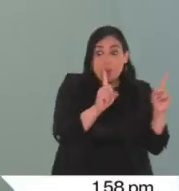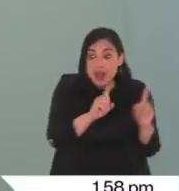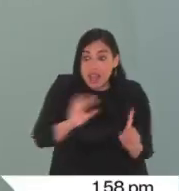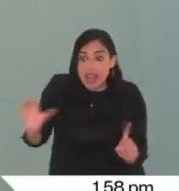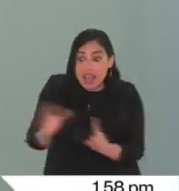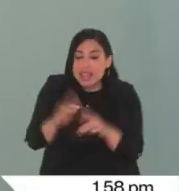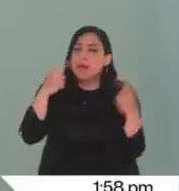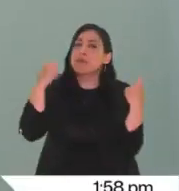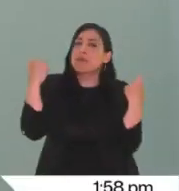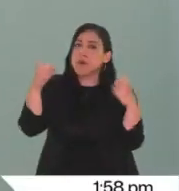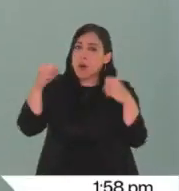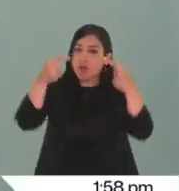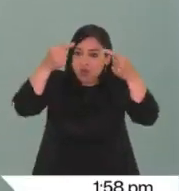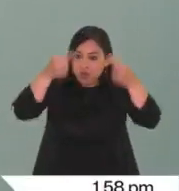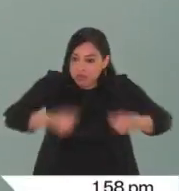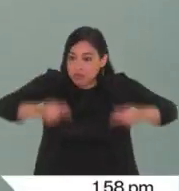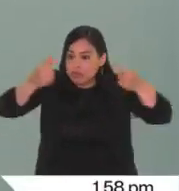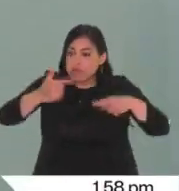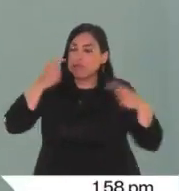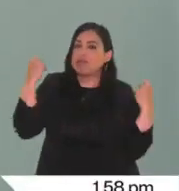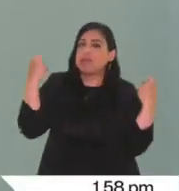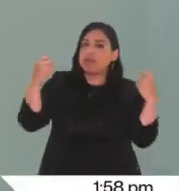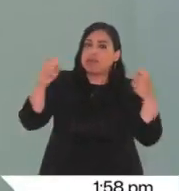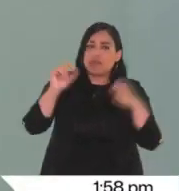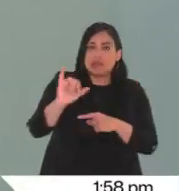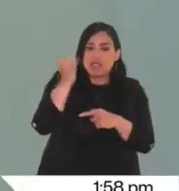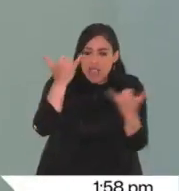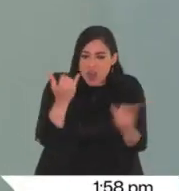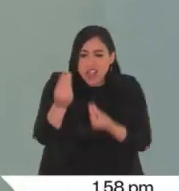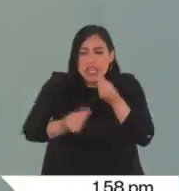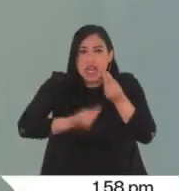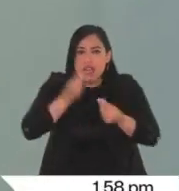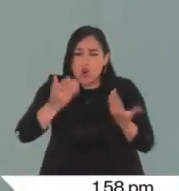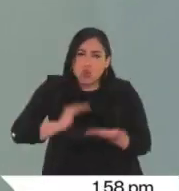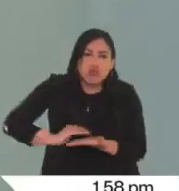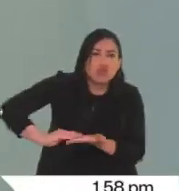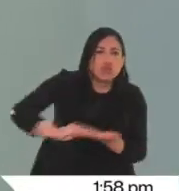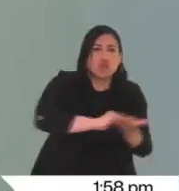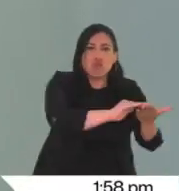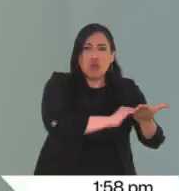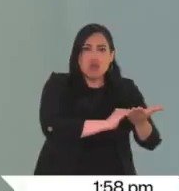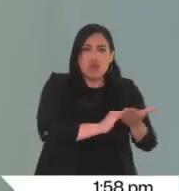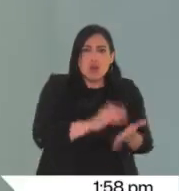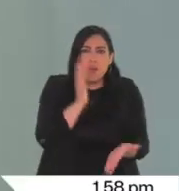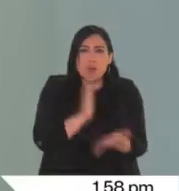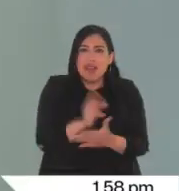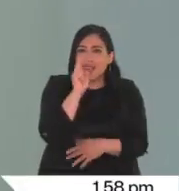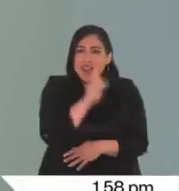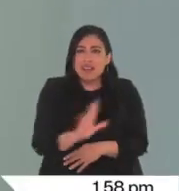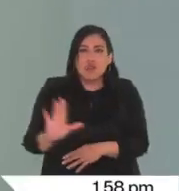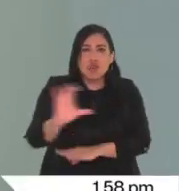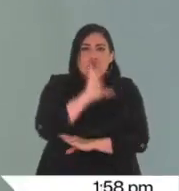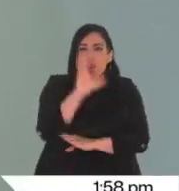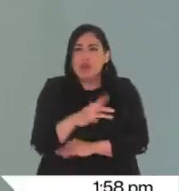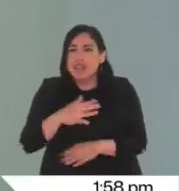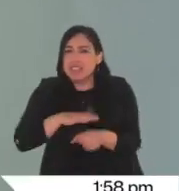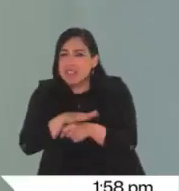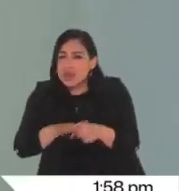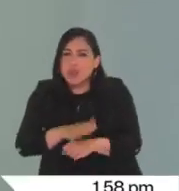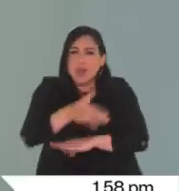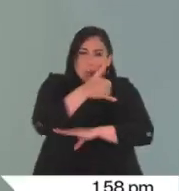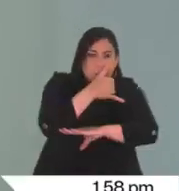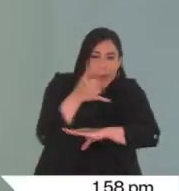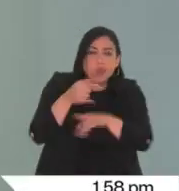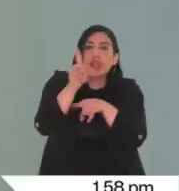entonces estamos tratando de beber exactamente lo que está pasando en el país hay unos temas